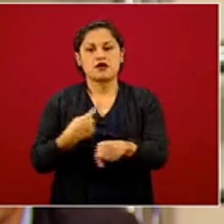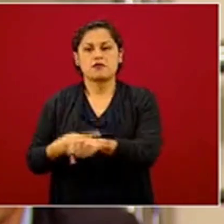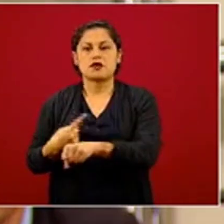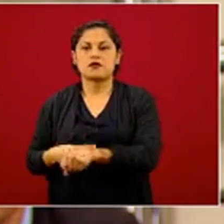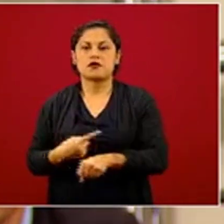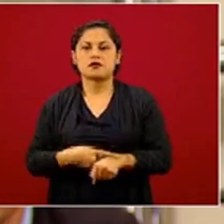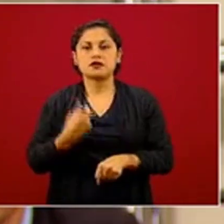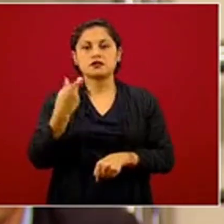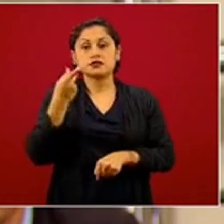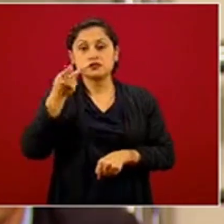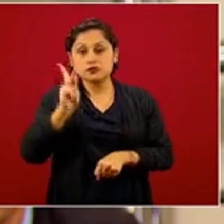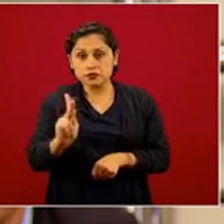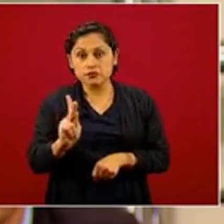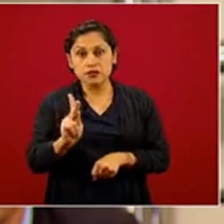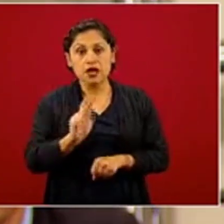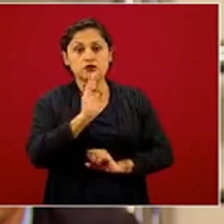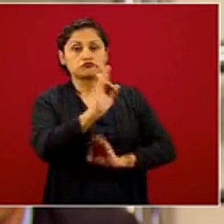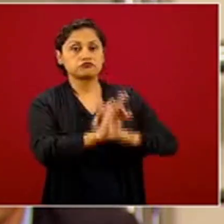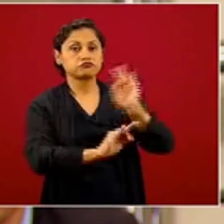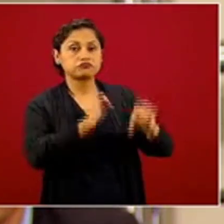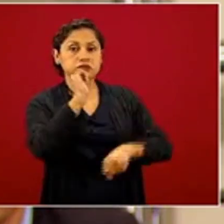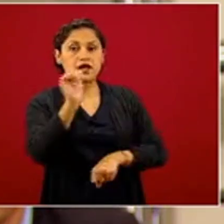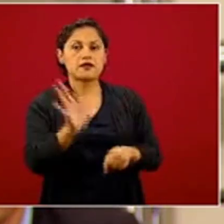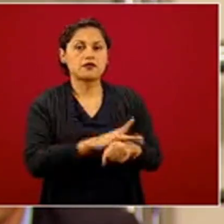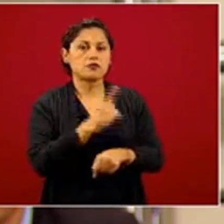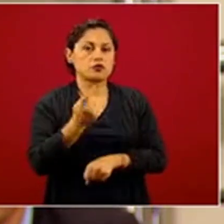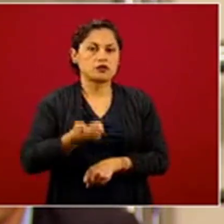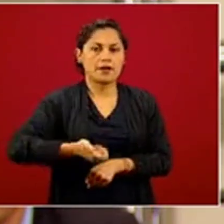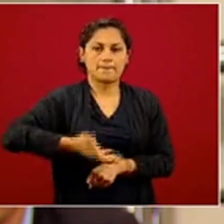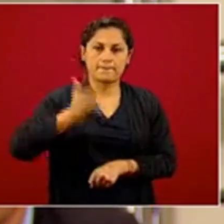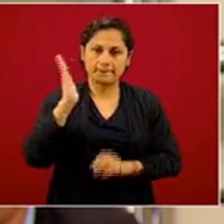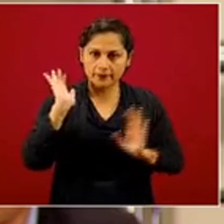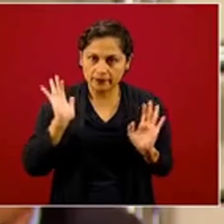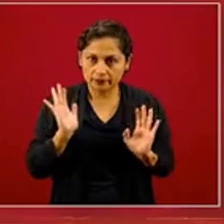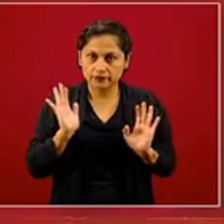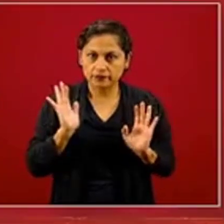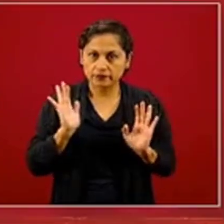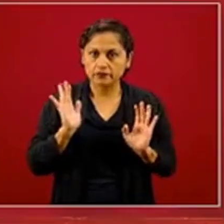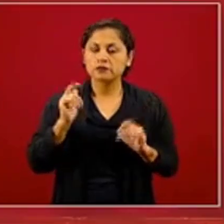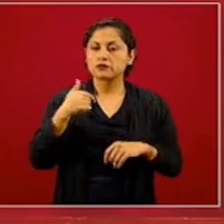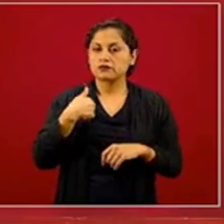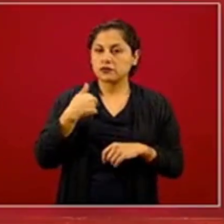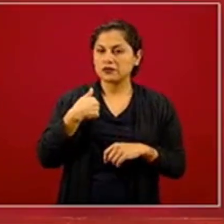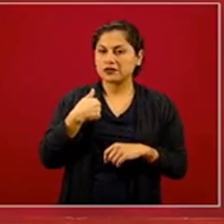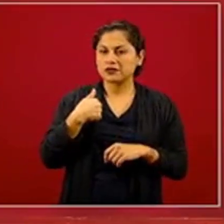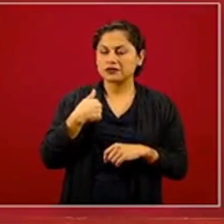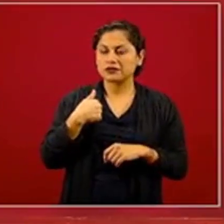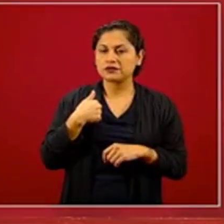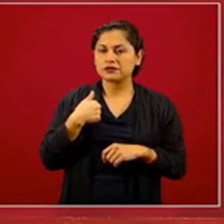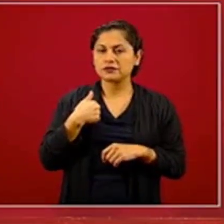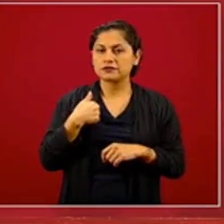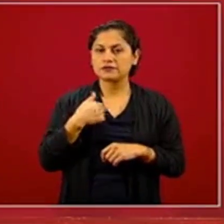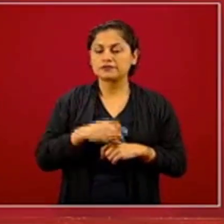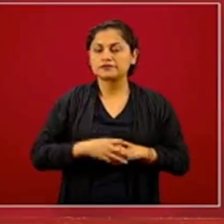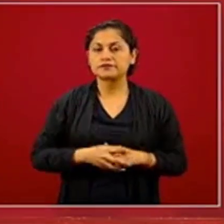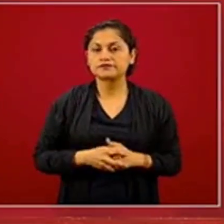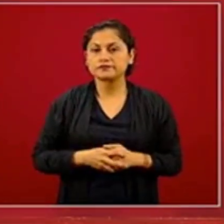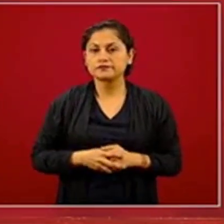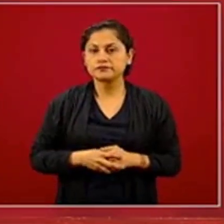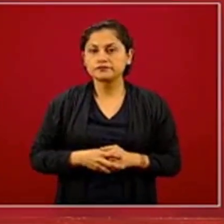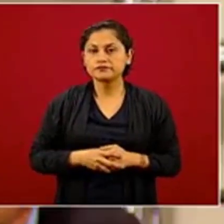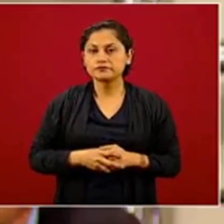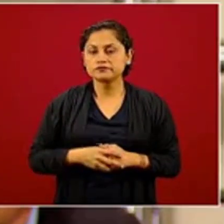ser costosa para el Estado mexicano. ¿Qué tanto le va a costar al Estado mexicano poder atender esta